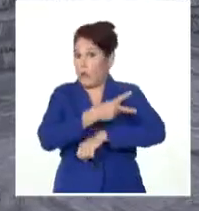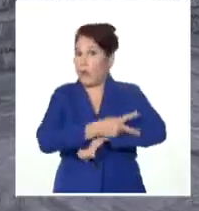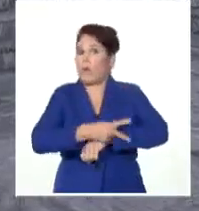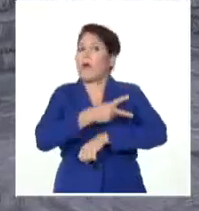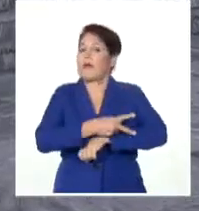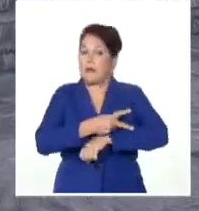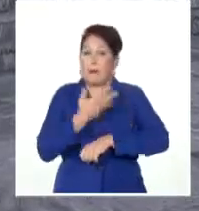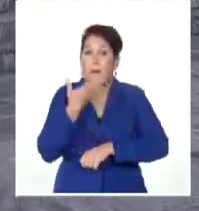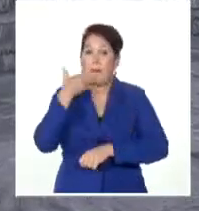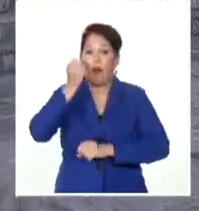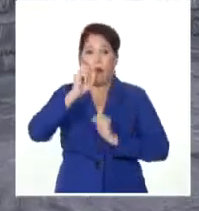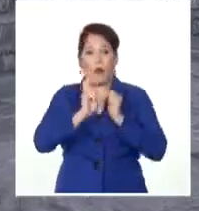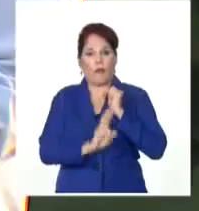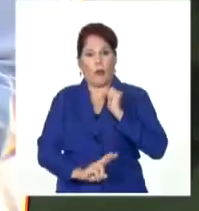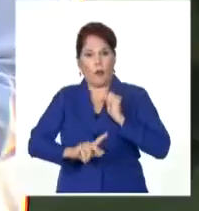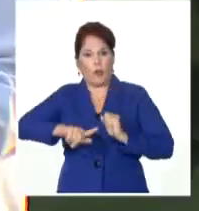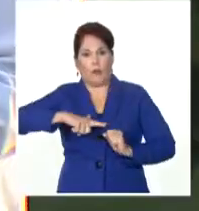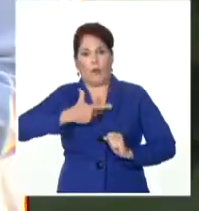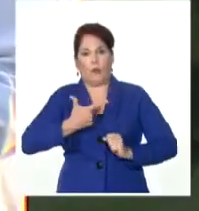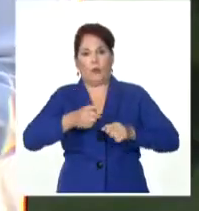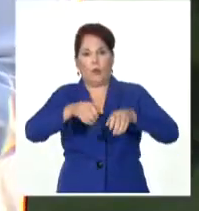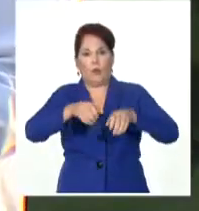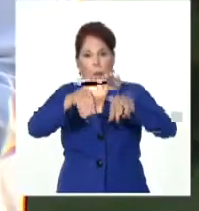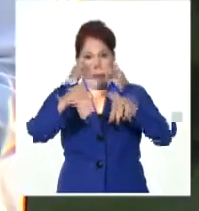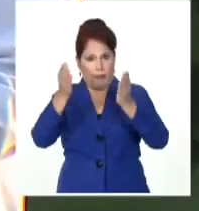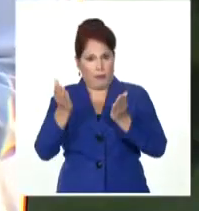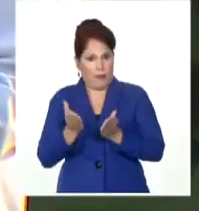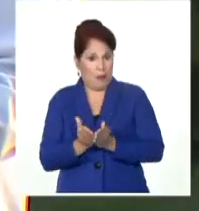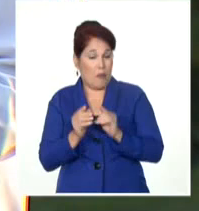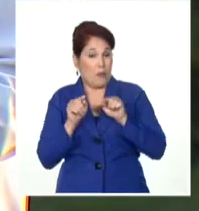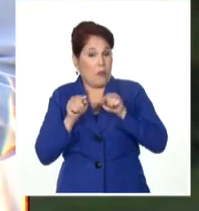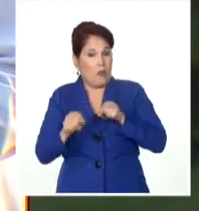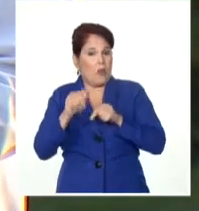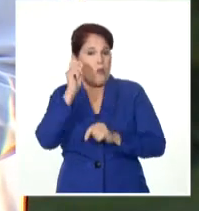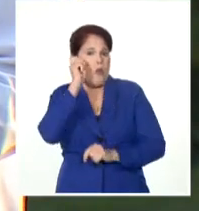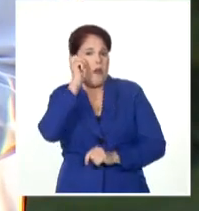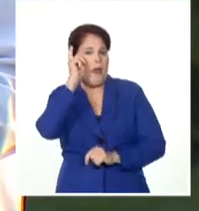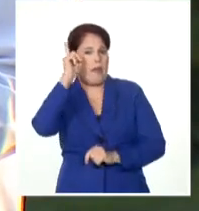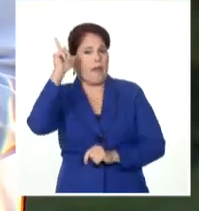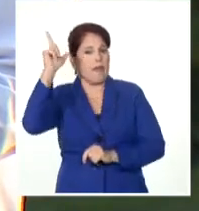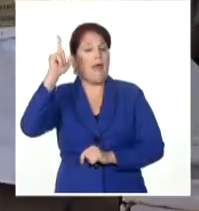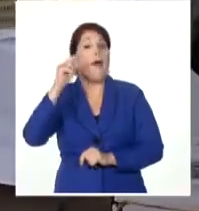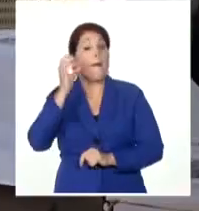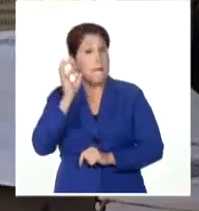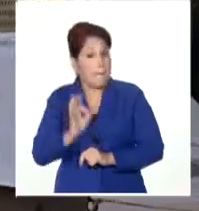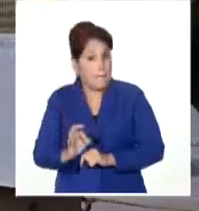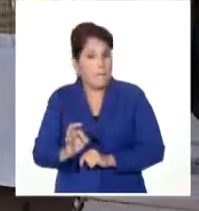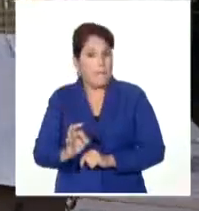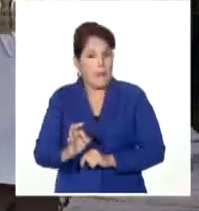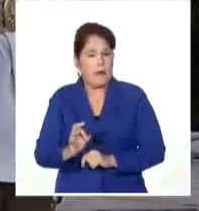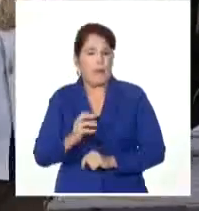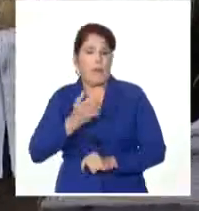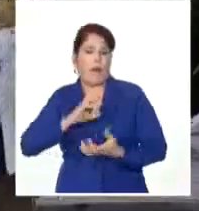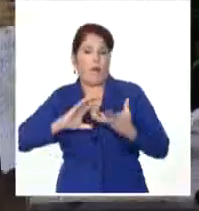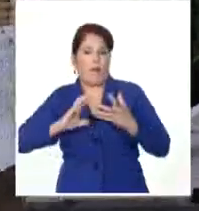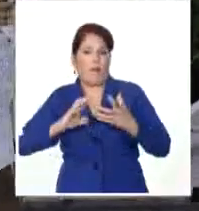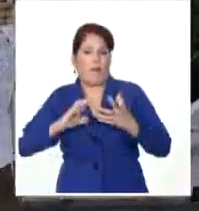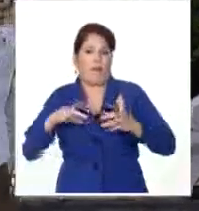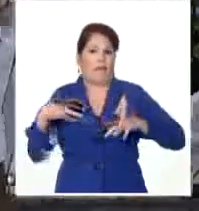depositarios de los mejores valores de la cultura universal engendraran una ideología que por su irracionalismo y